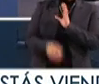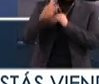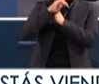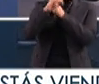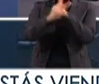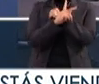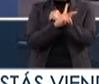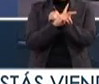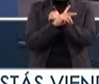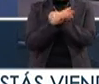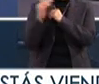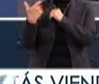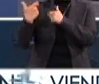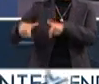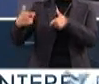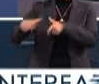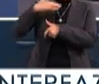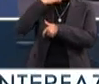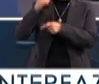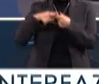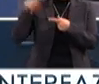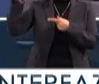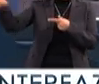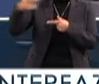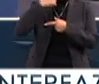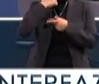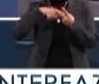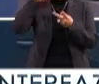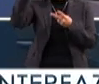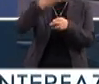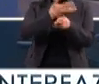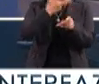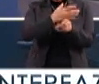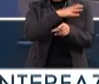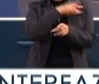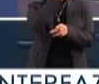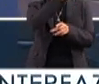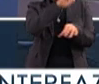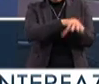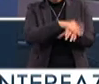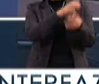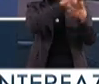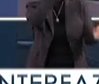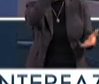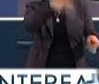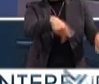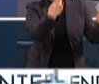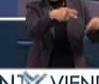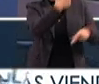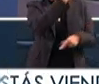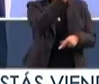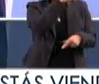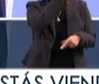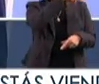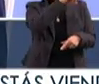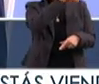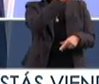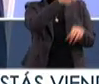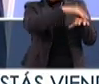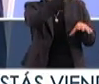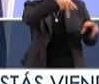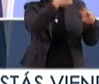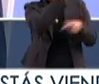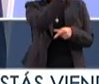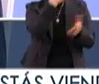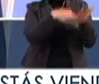países desarrollados en Alemania en Reino Unido y en Estados Unidos que es donde tienen la mayor venta de genéricos en